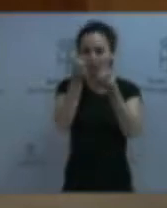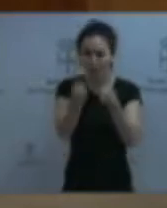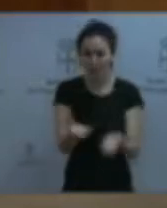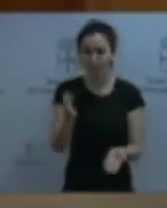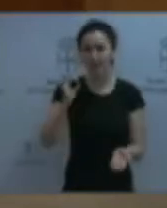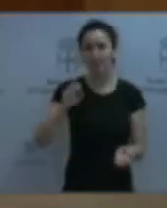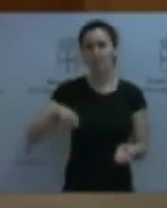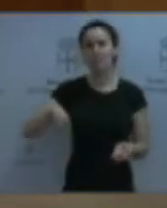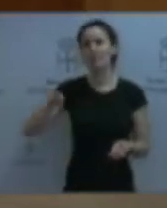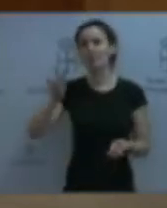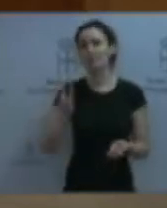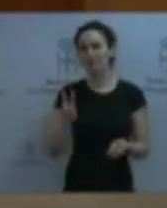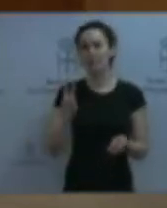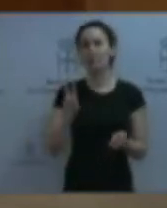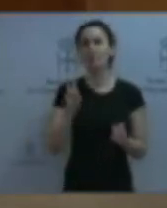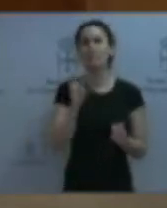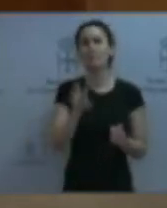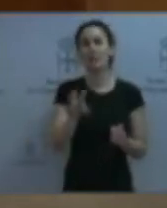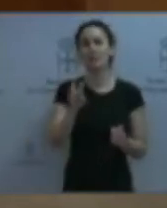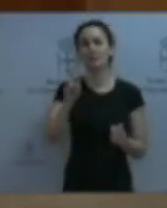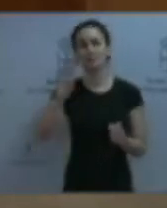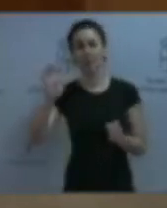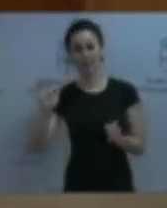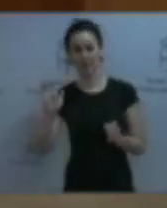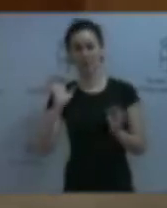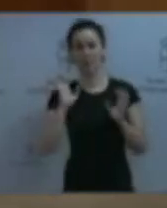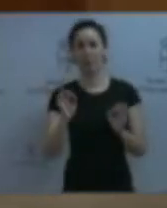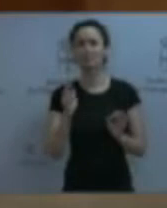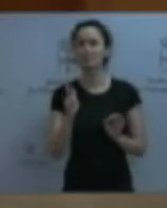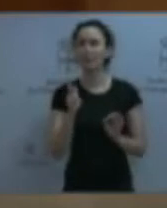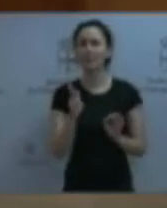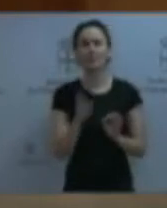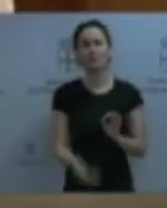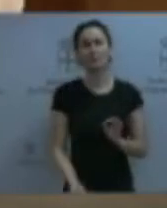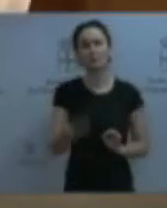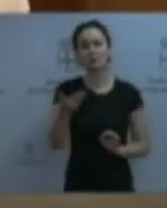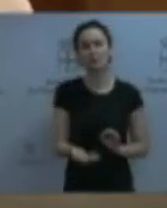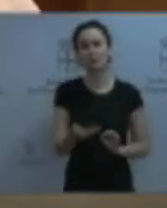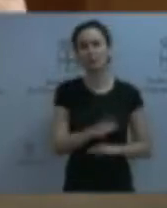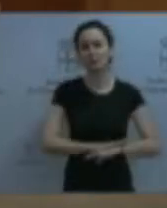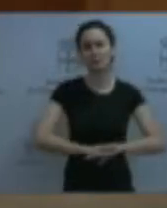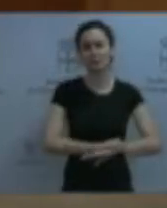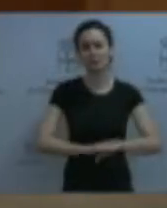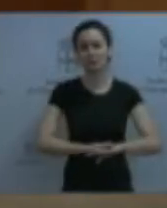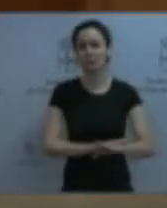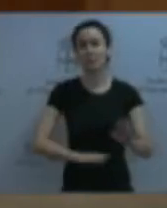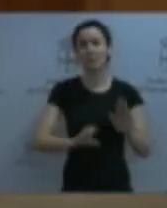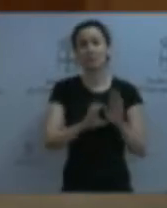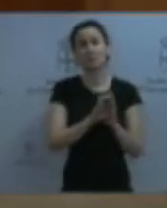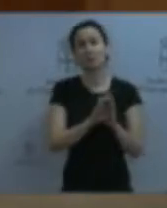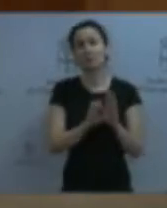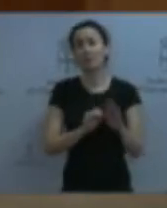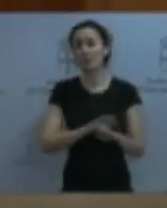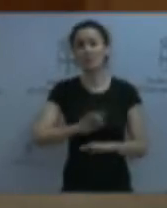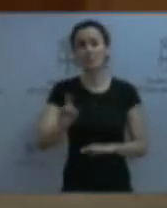Unión Europea en su Carta de Derechos Fundamentales e incumpliendo el mandato constitucional de facilitar el acceso a una vivienda